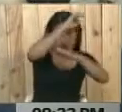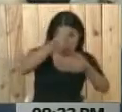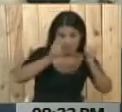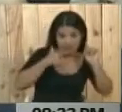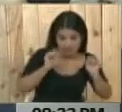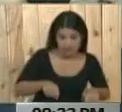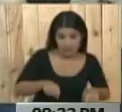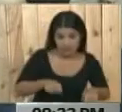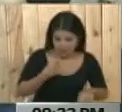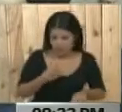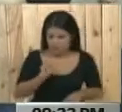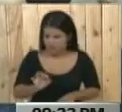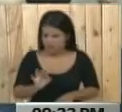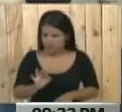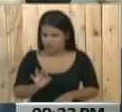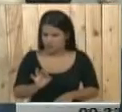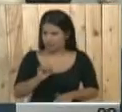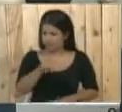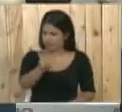que